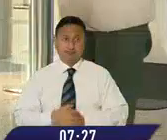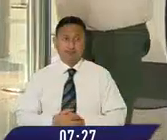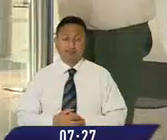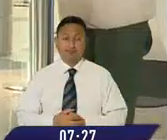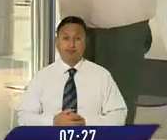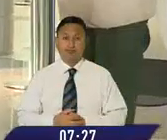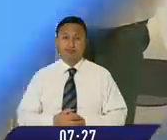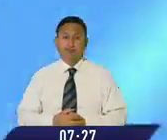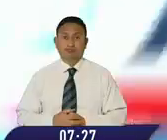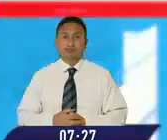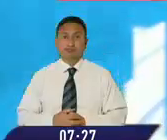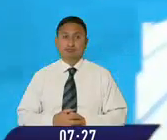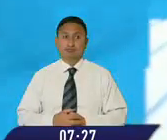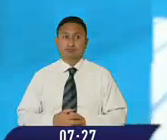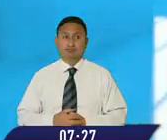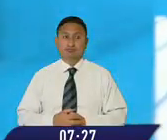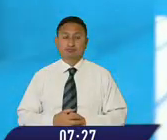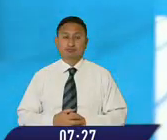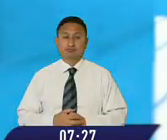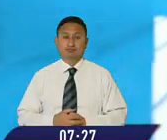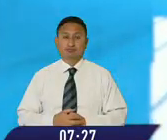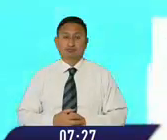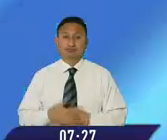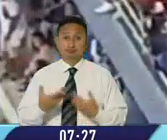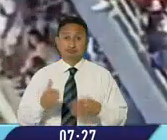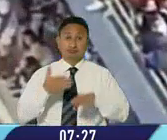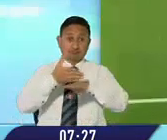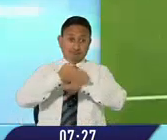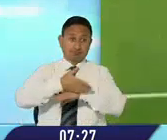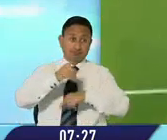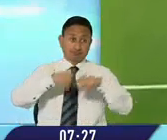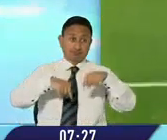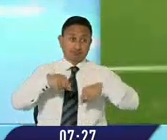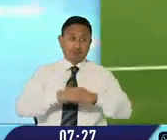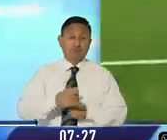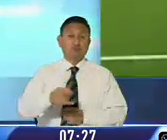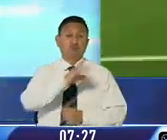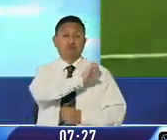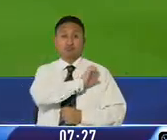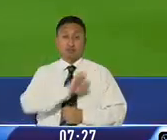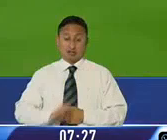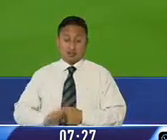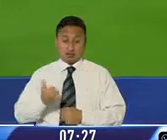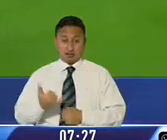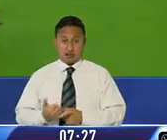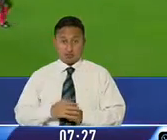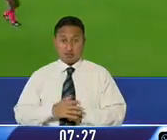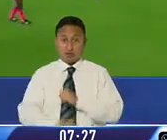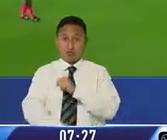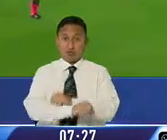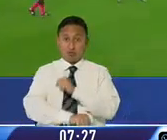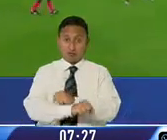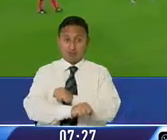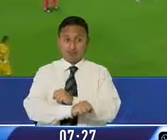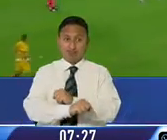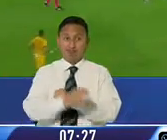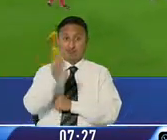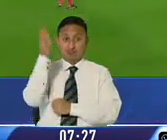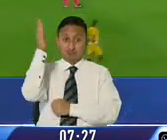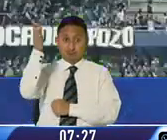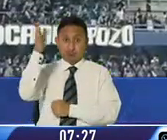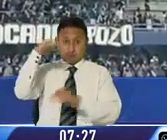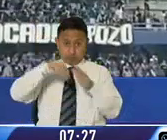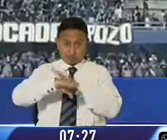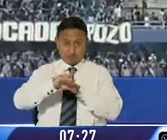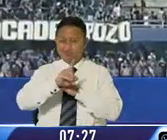Sofía Vintimilla. Más adelante, amigos televidentes, Emelec jugará sin público tras incidentes en el